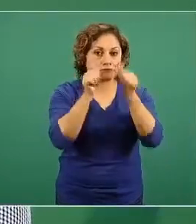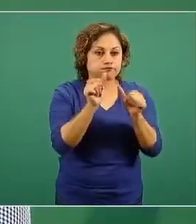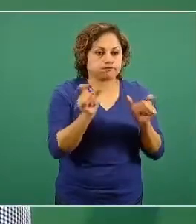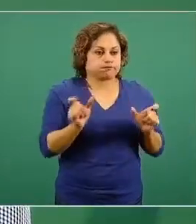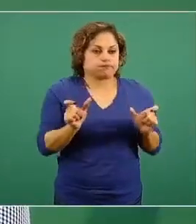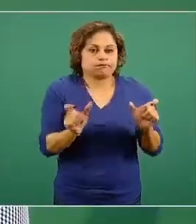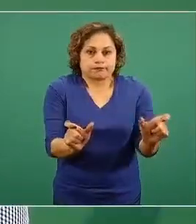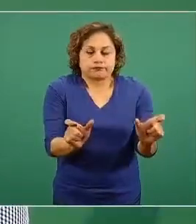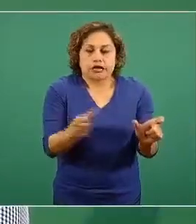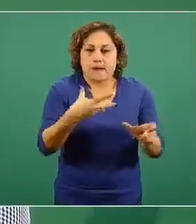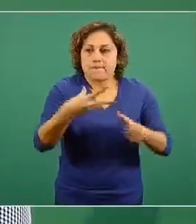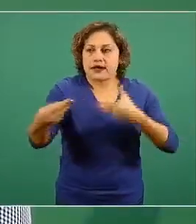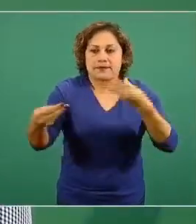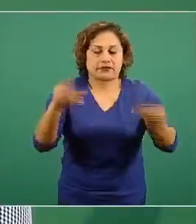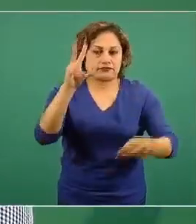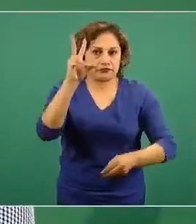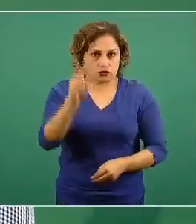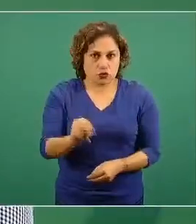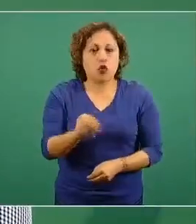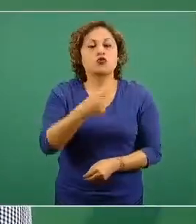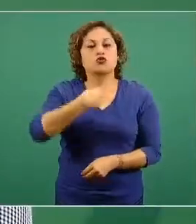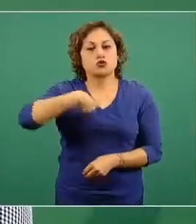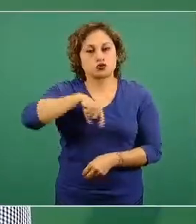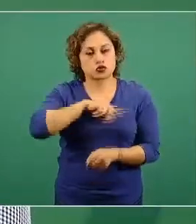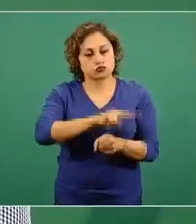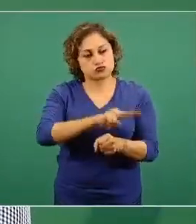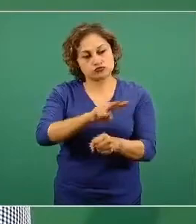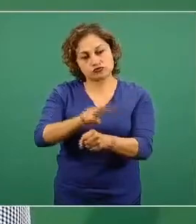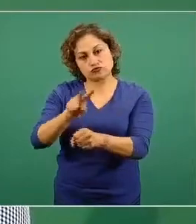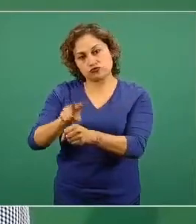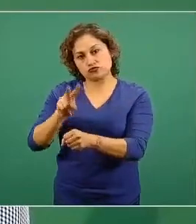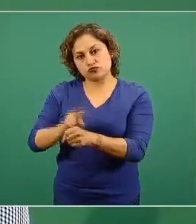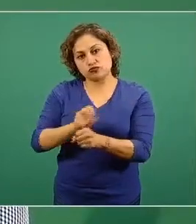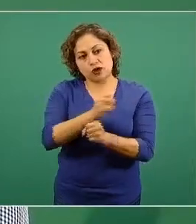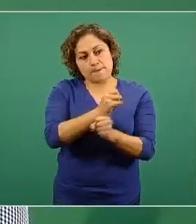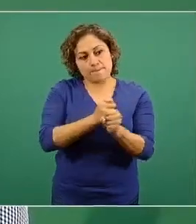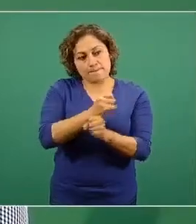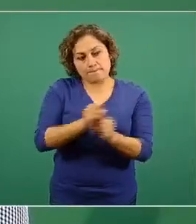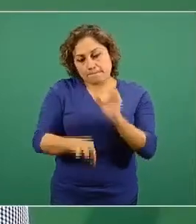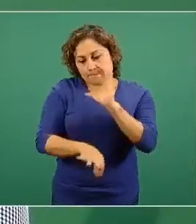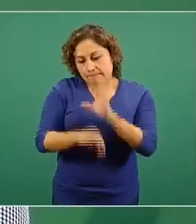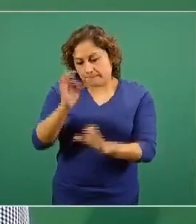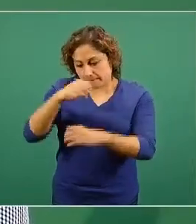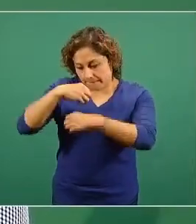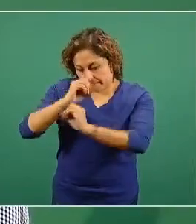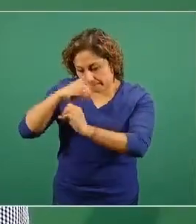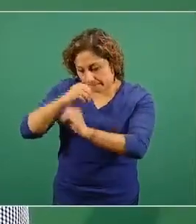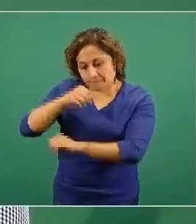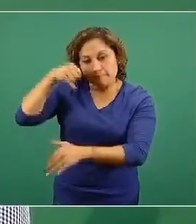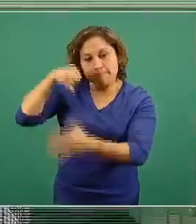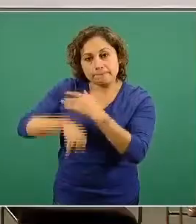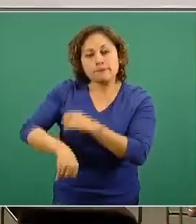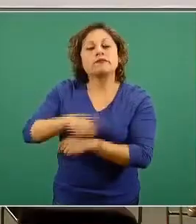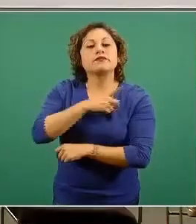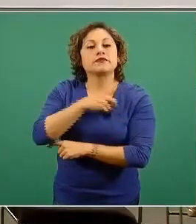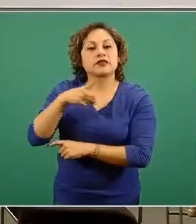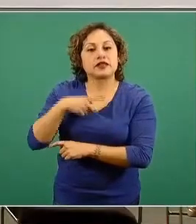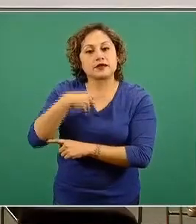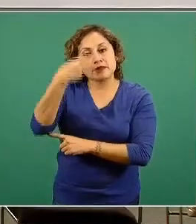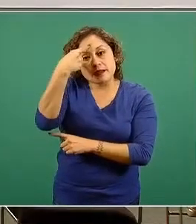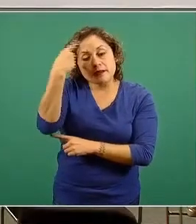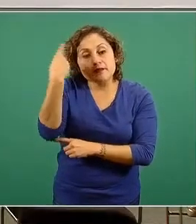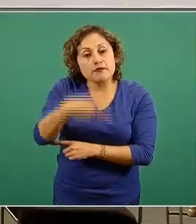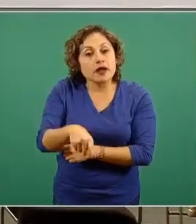continuar monitoreando, se va a continuar haciendo la secuenciación de búsqueda para en su momento identificar si esta